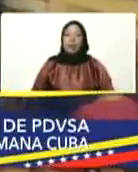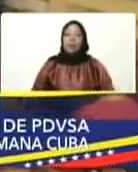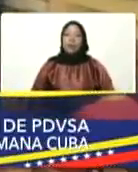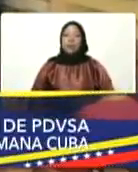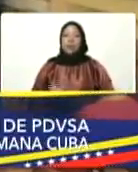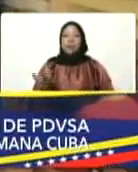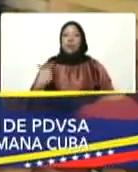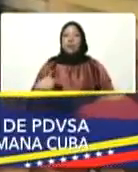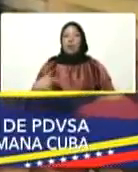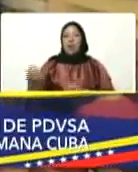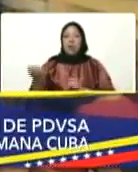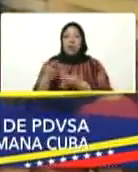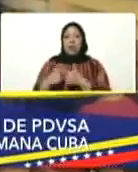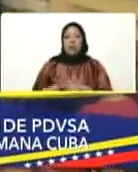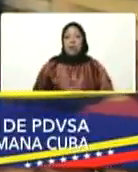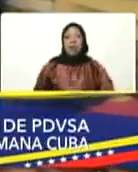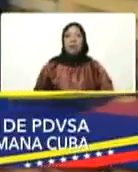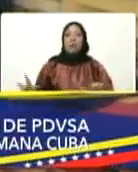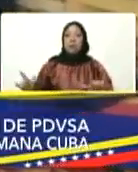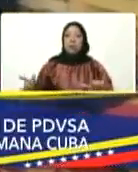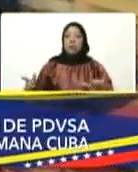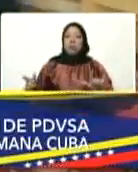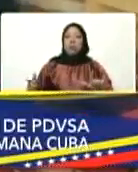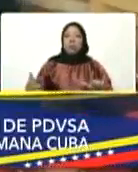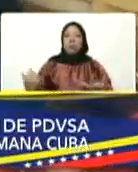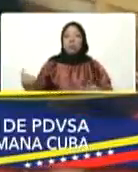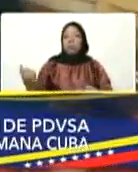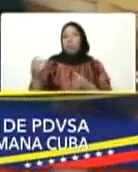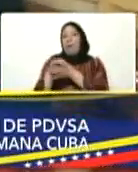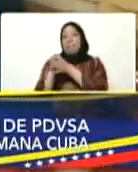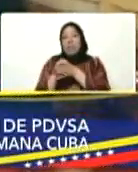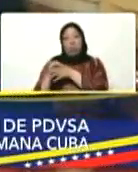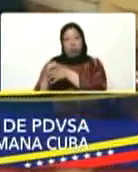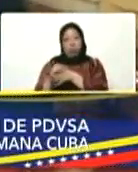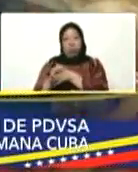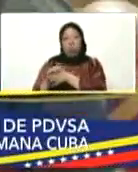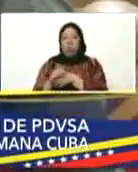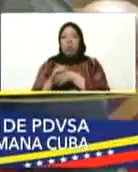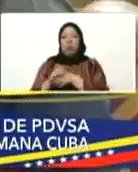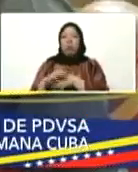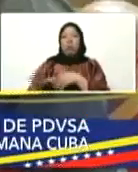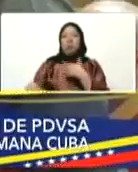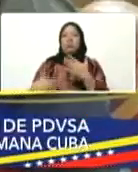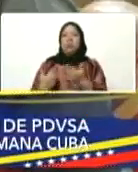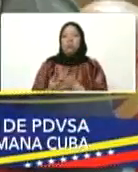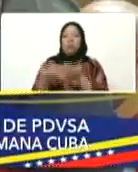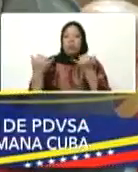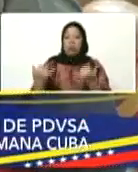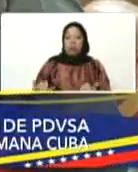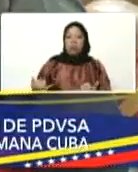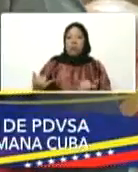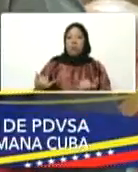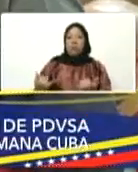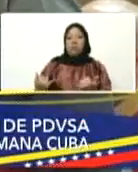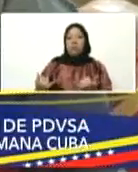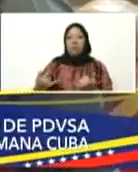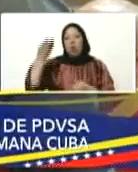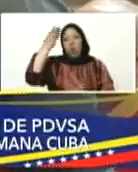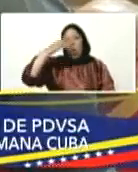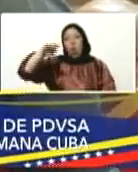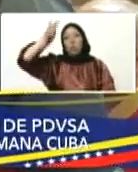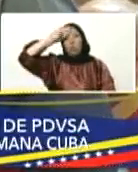nuestra astucia, y sobre todo nuestra solidaridad. Y de allí que Cuba